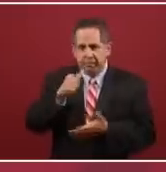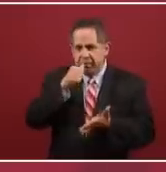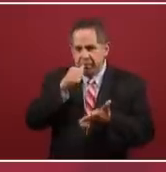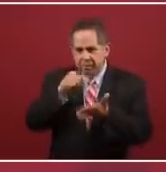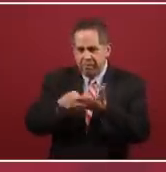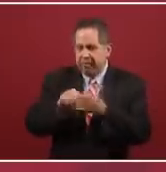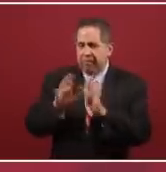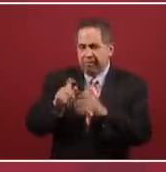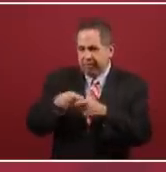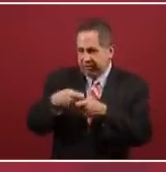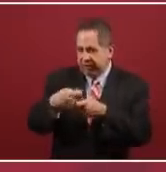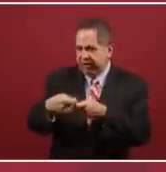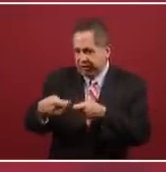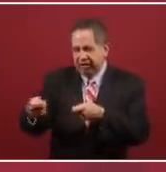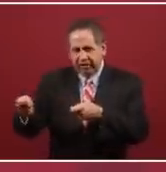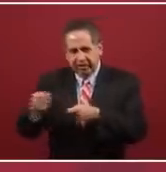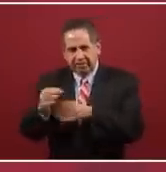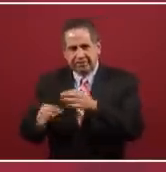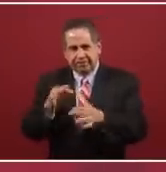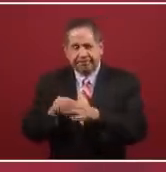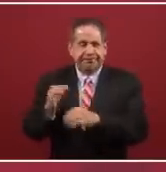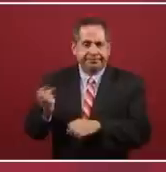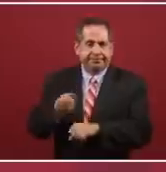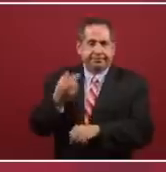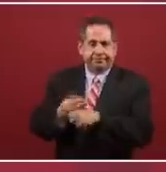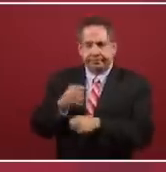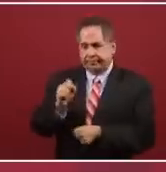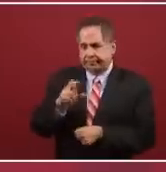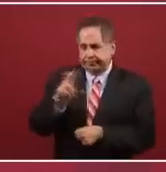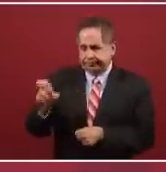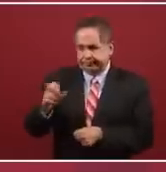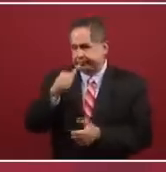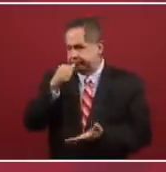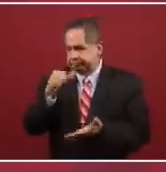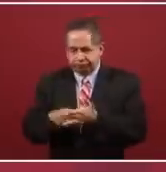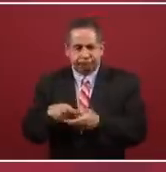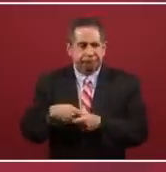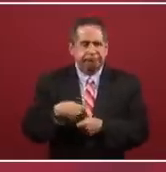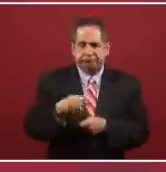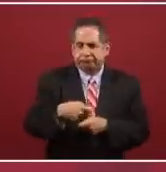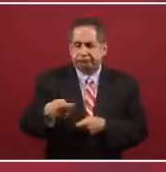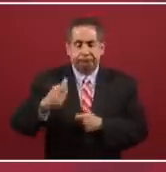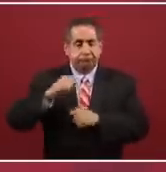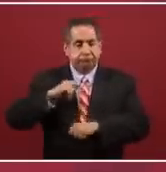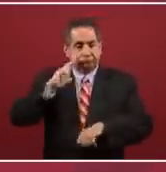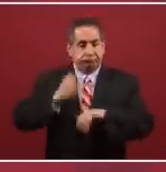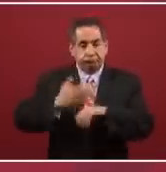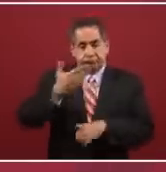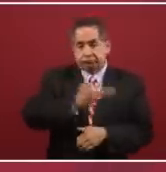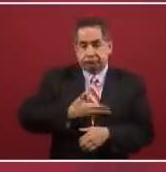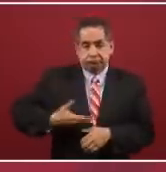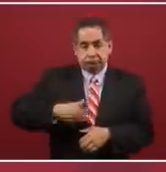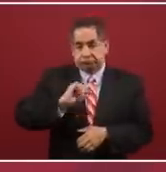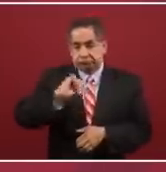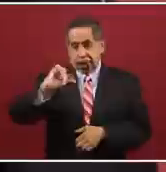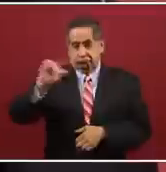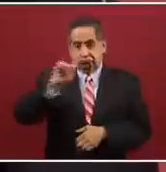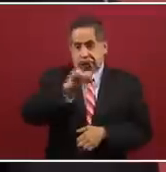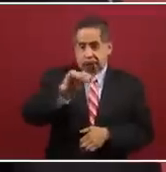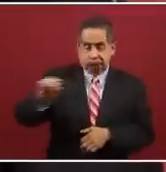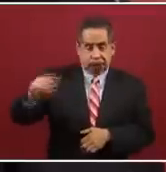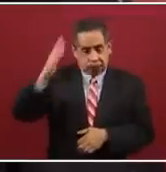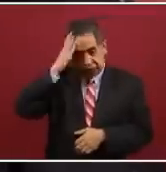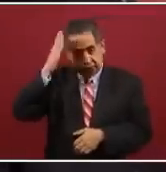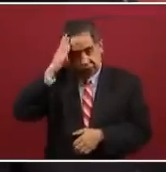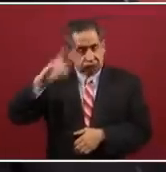Marcelo Ebrard, secretario de Relaciones Exteriores, las cartas a los jefes de Estado y de gobierno.